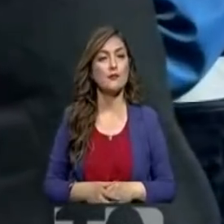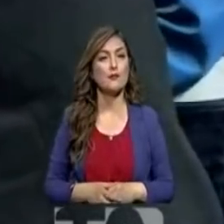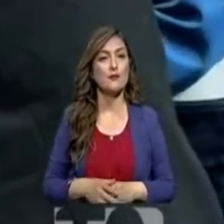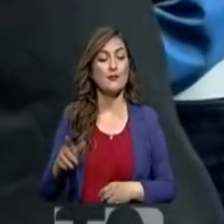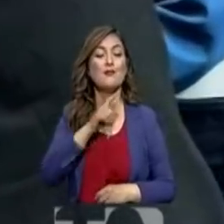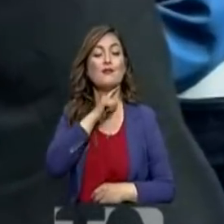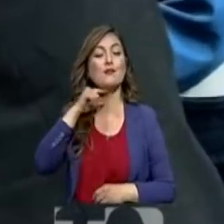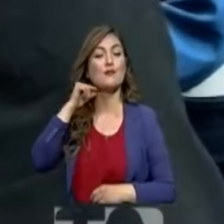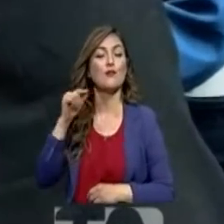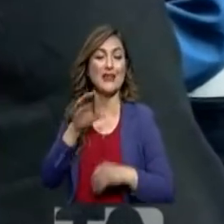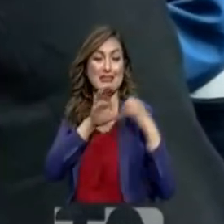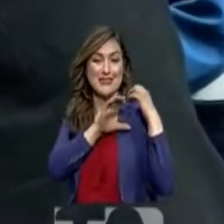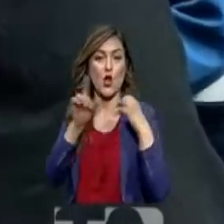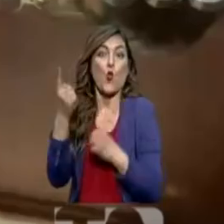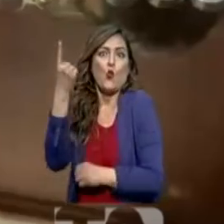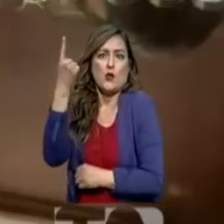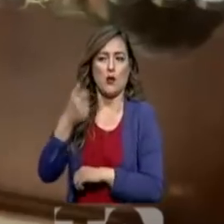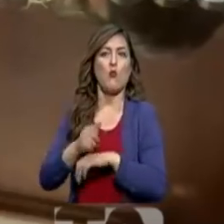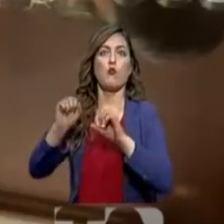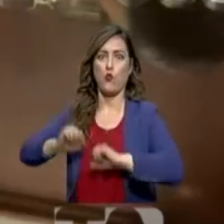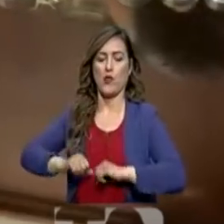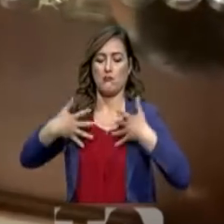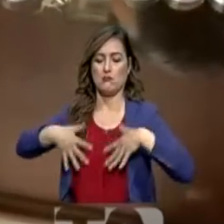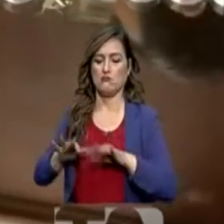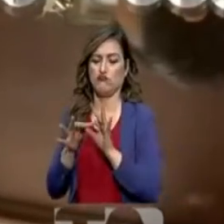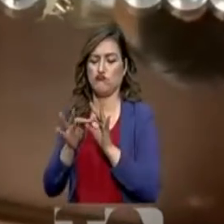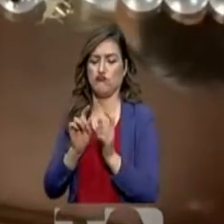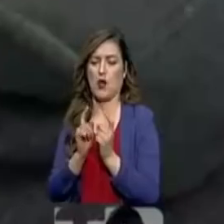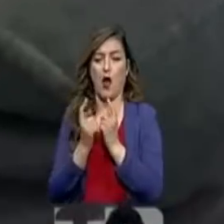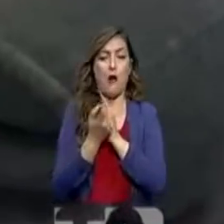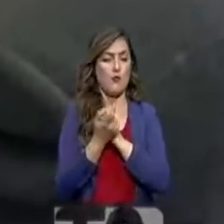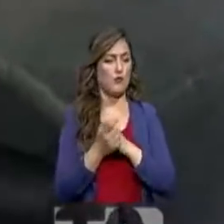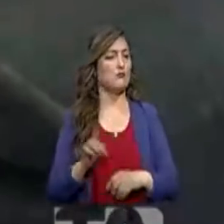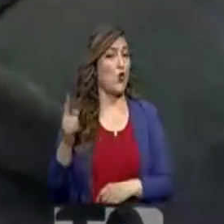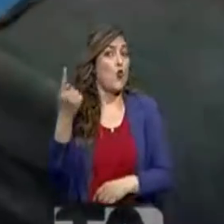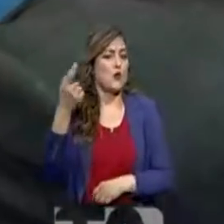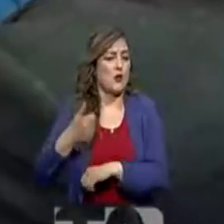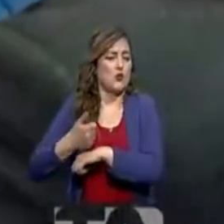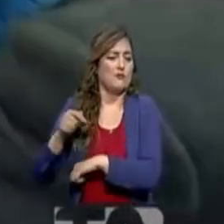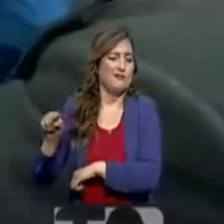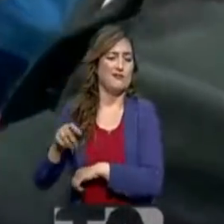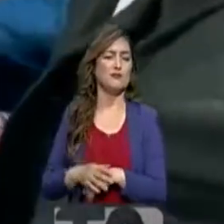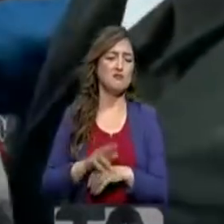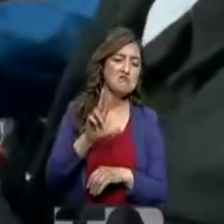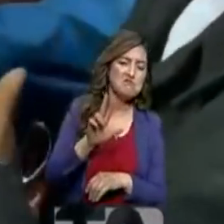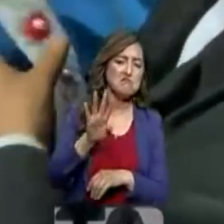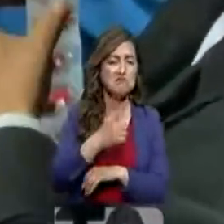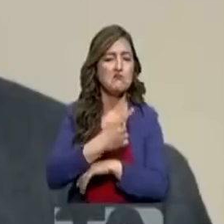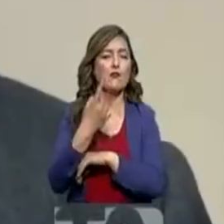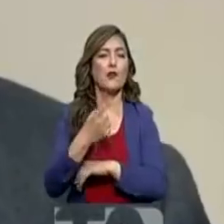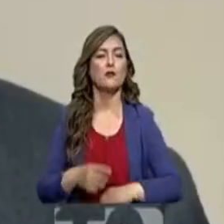del Cisne es la única persona autorizada para preparar el ajuar y realizar el cambio de vestuario que se realiza cada